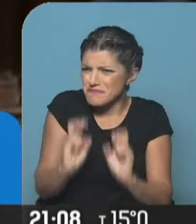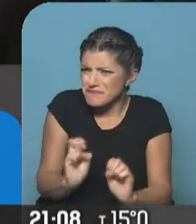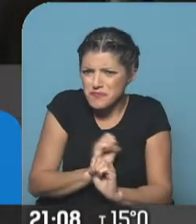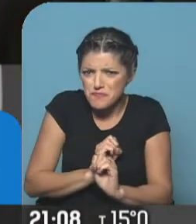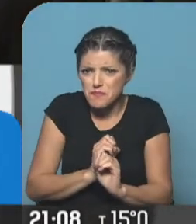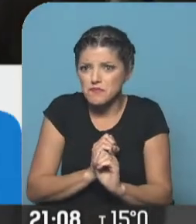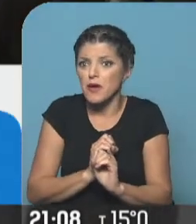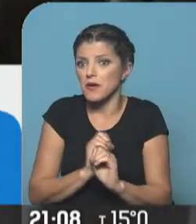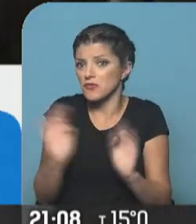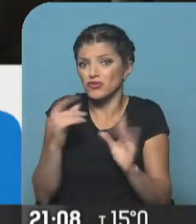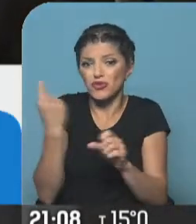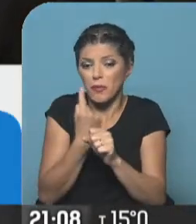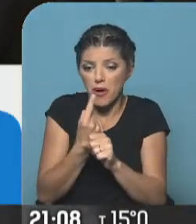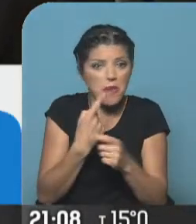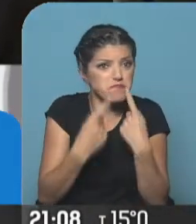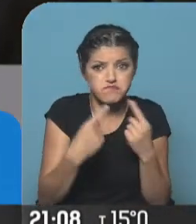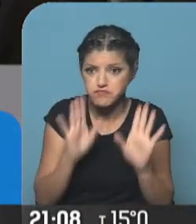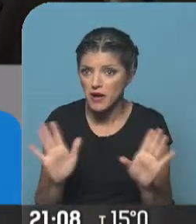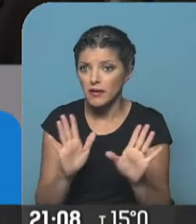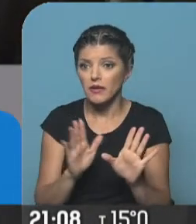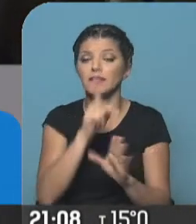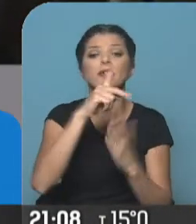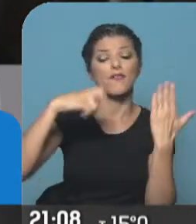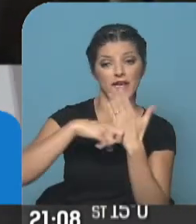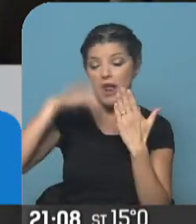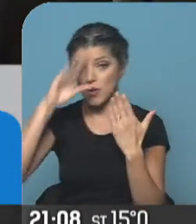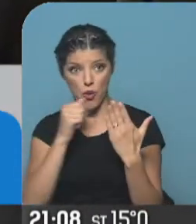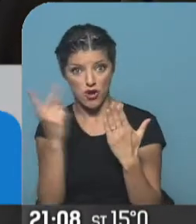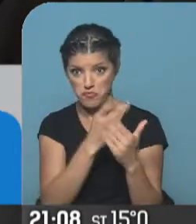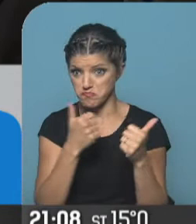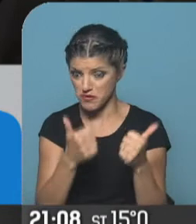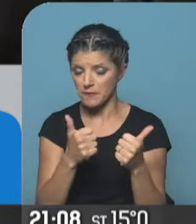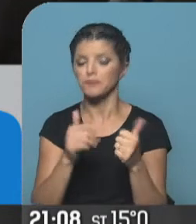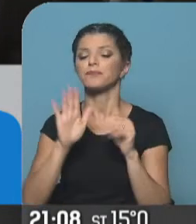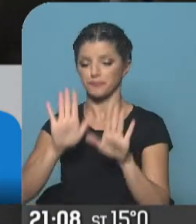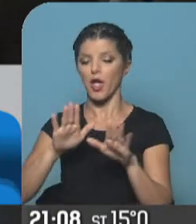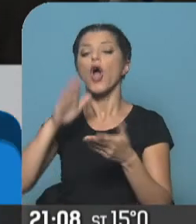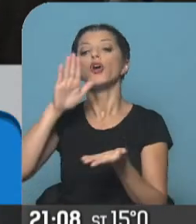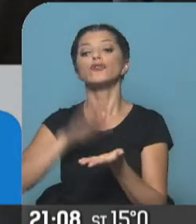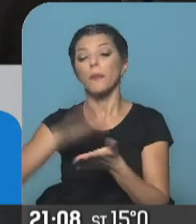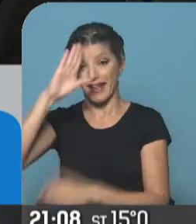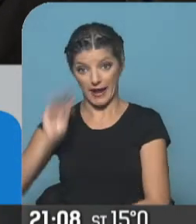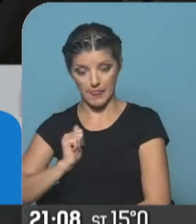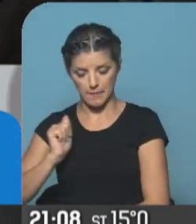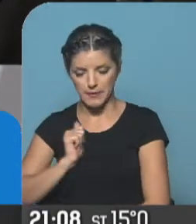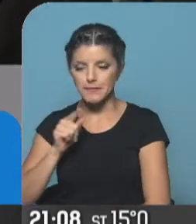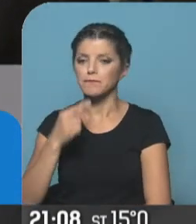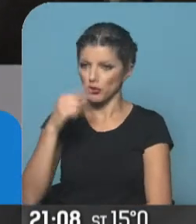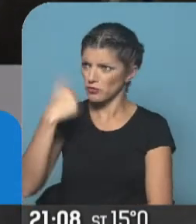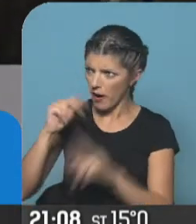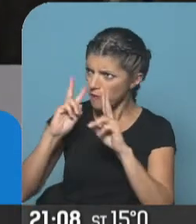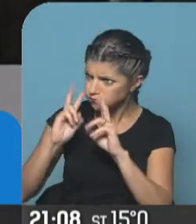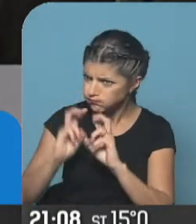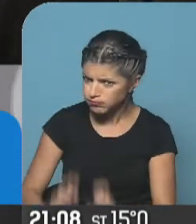parte del juez y la fiscal del caso. Con respecto a Gendarmería, dijo que se la está investigando de arriba abajo, que no va a